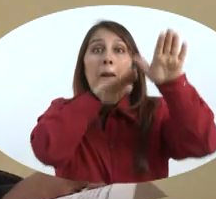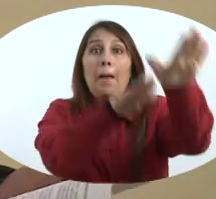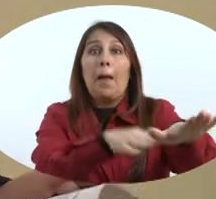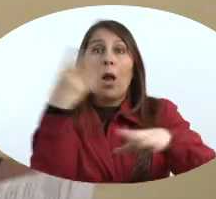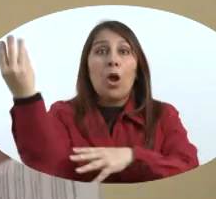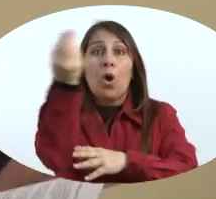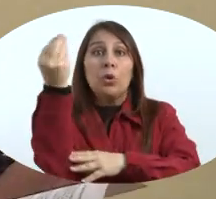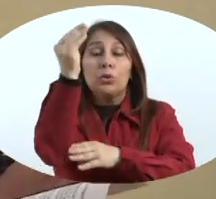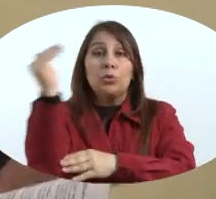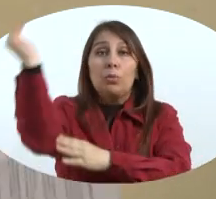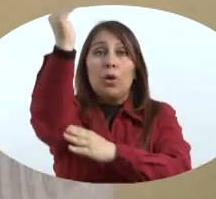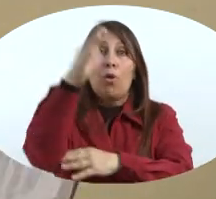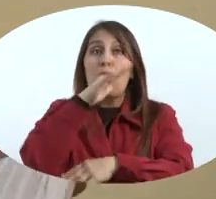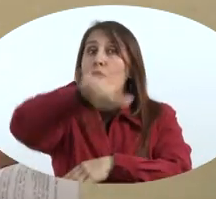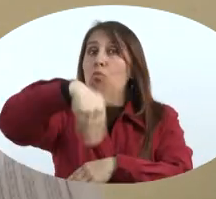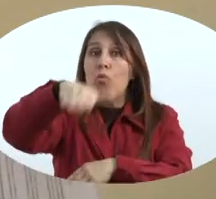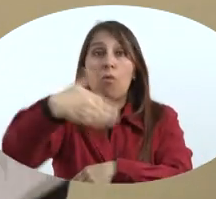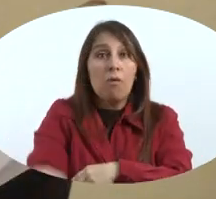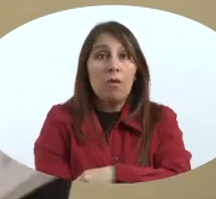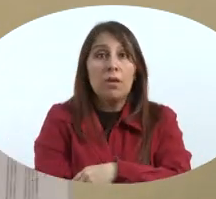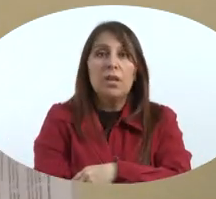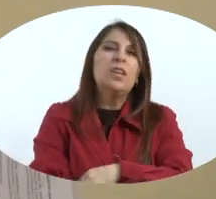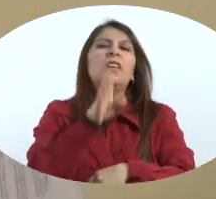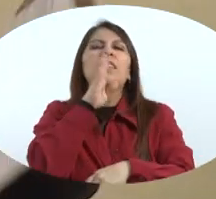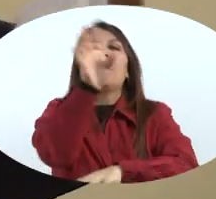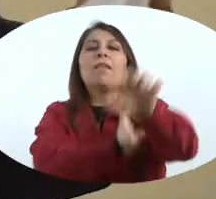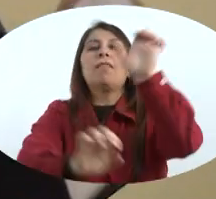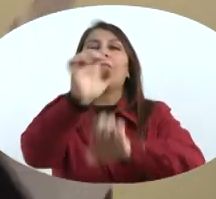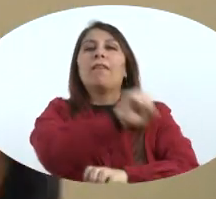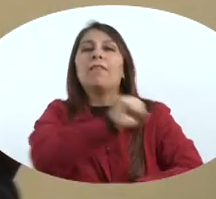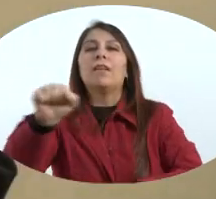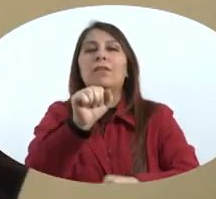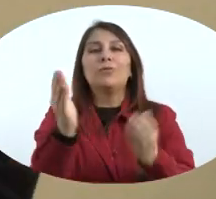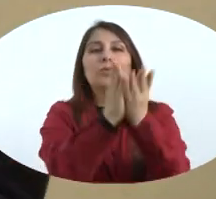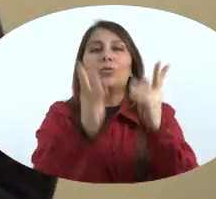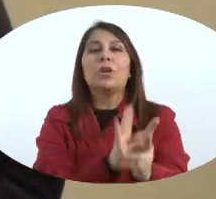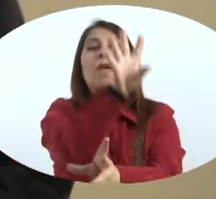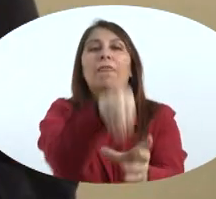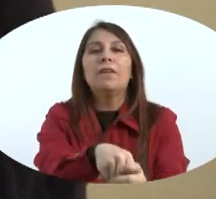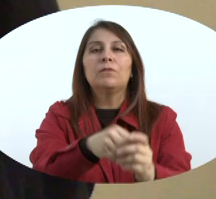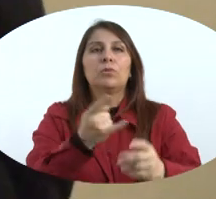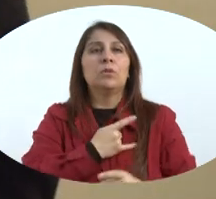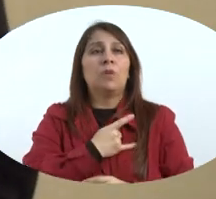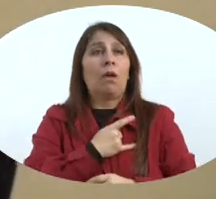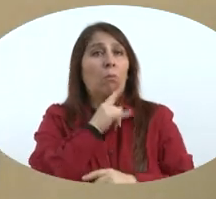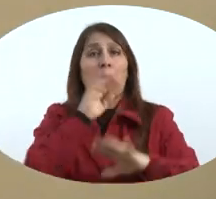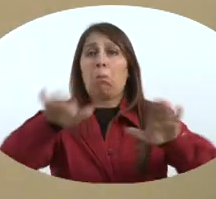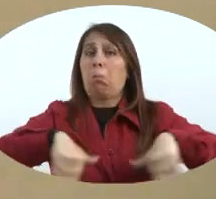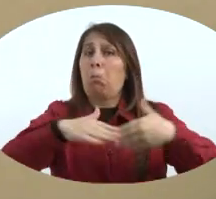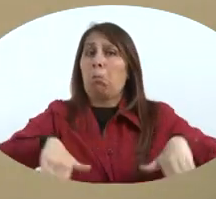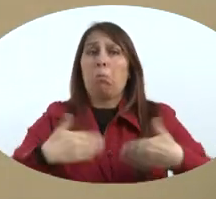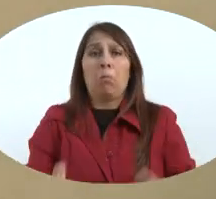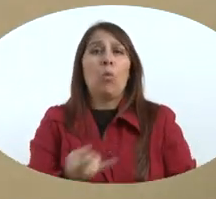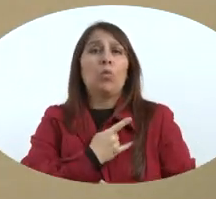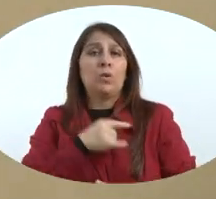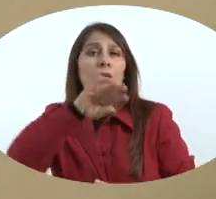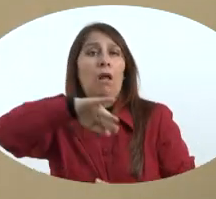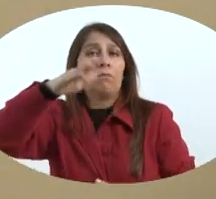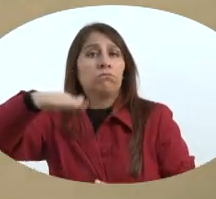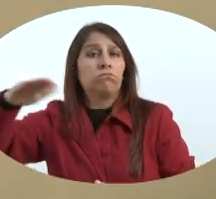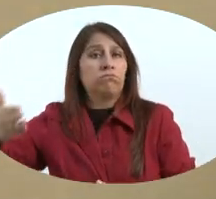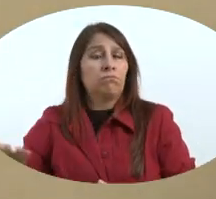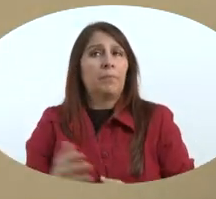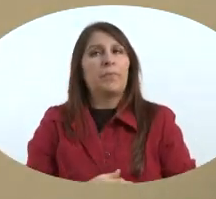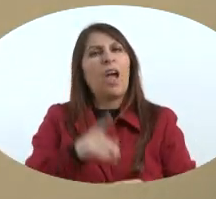y no hay quien defienda los derechos de los estudiantes dentro de sus cuerpos colegiados hay otras personas que puede ser por odio o